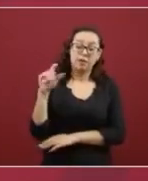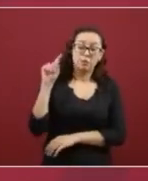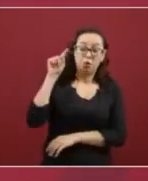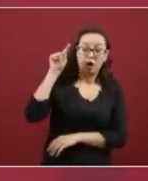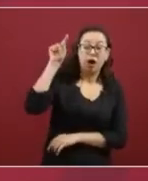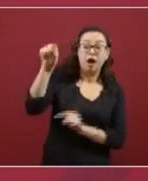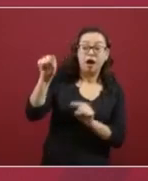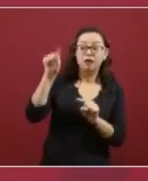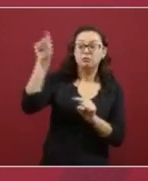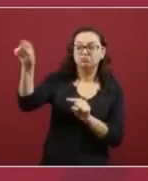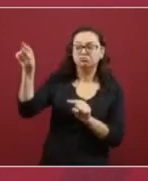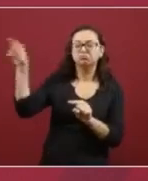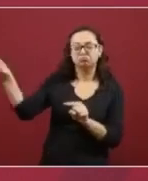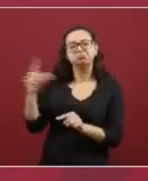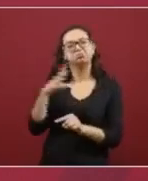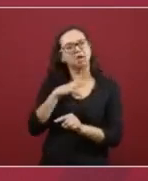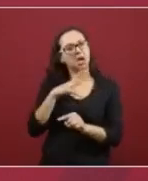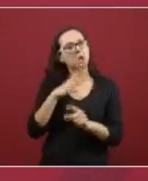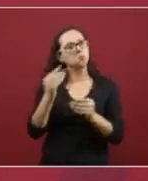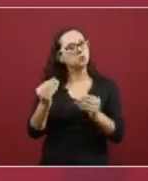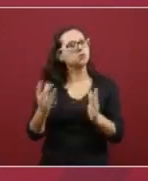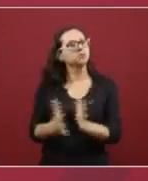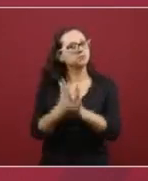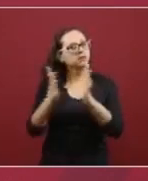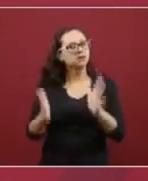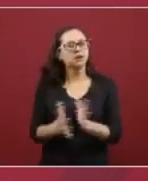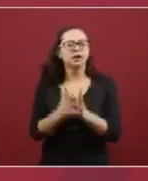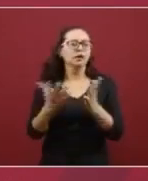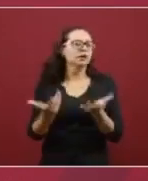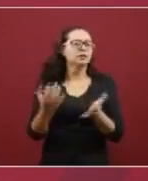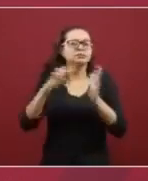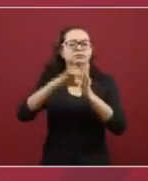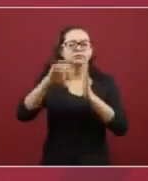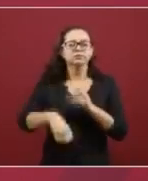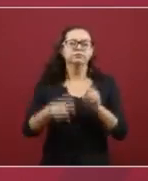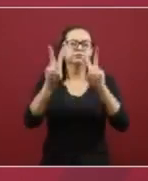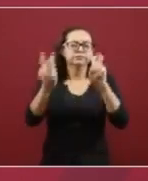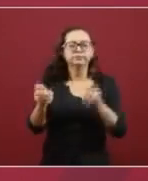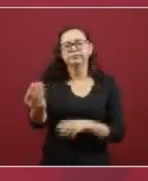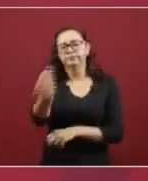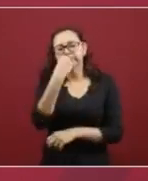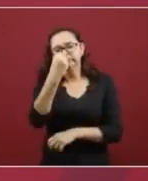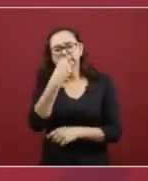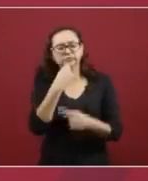por ejemplo, para la alimentación de los niños,